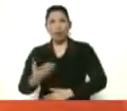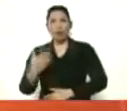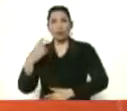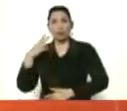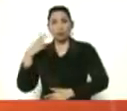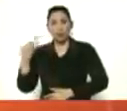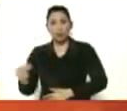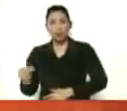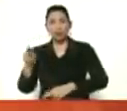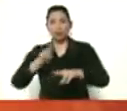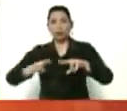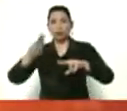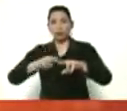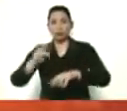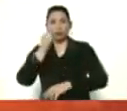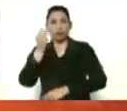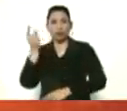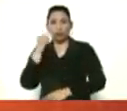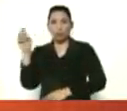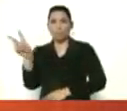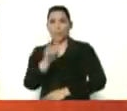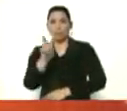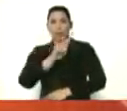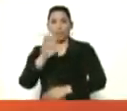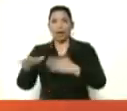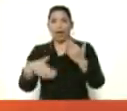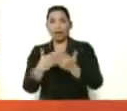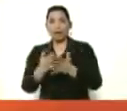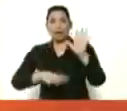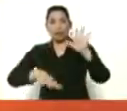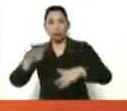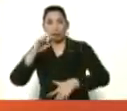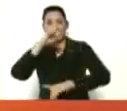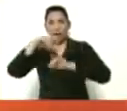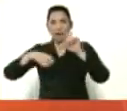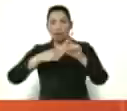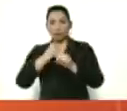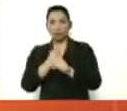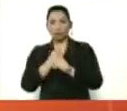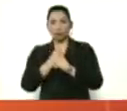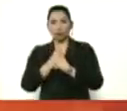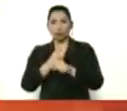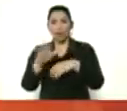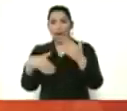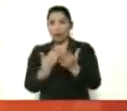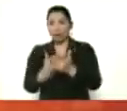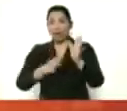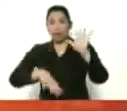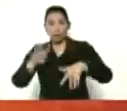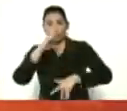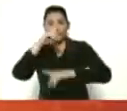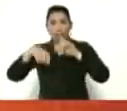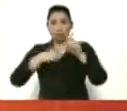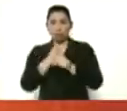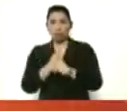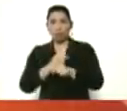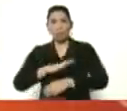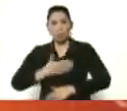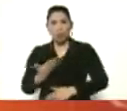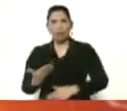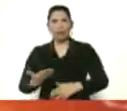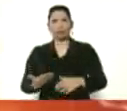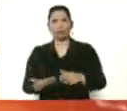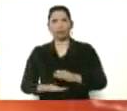y las niñas de Venezuela, hasta 14 años, hasta 14 años. Puedan salir,